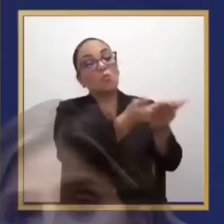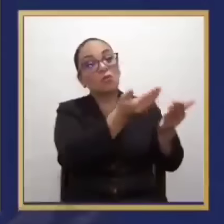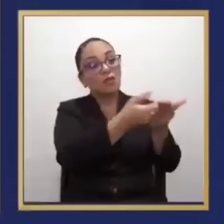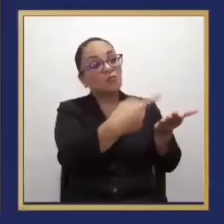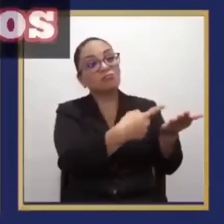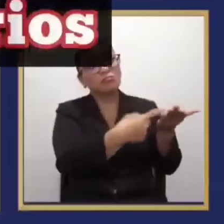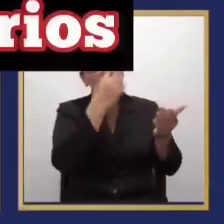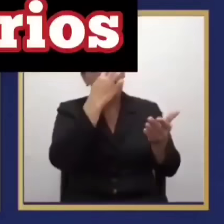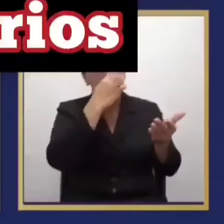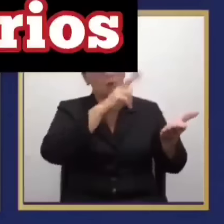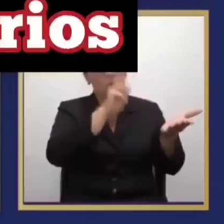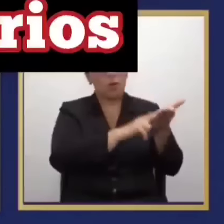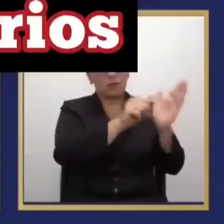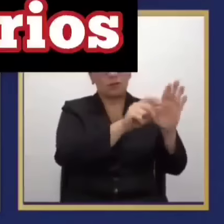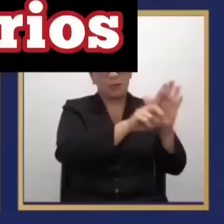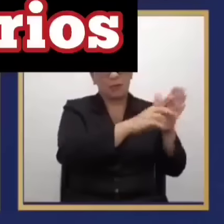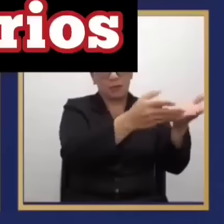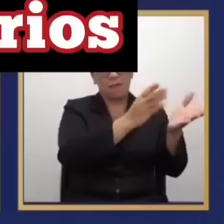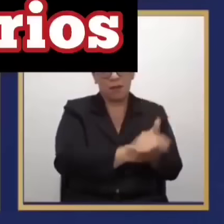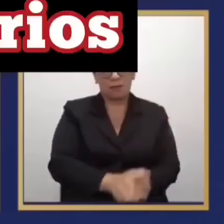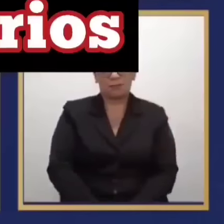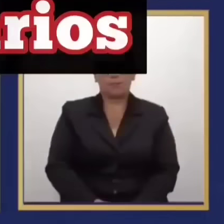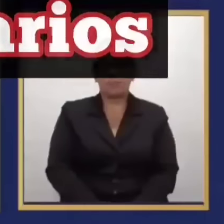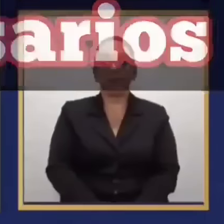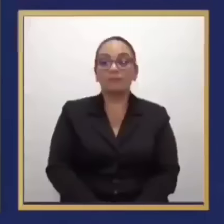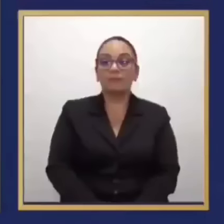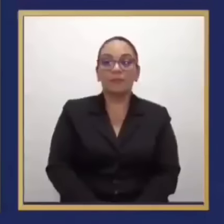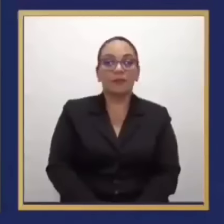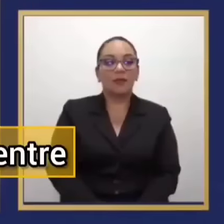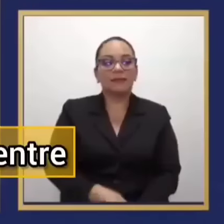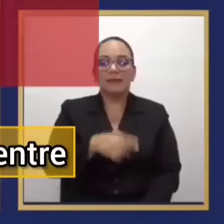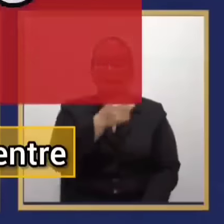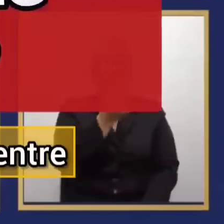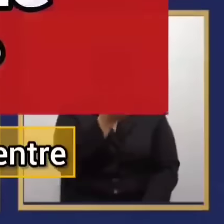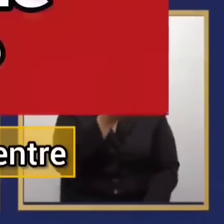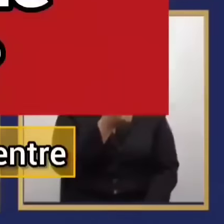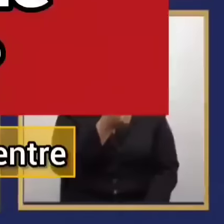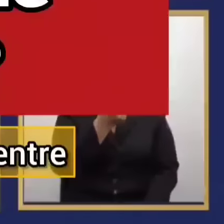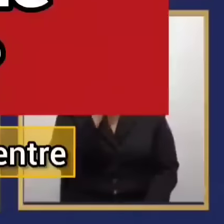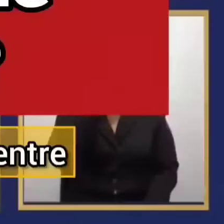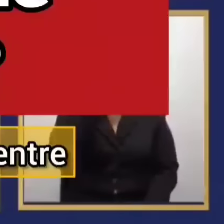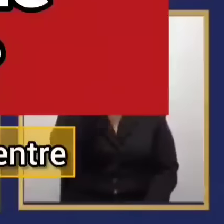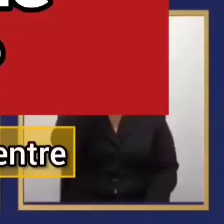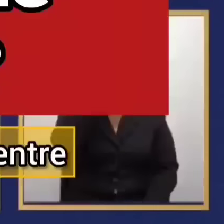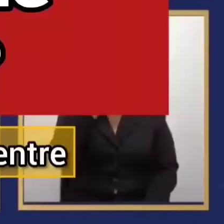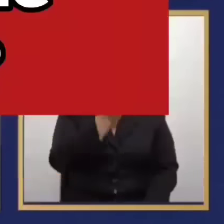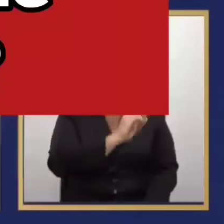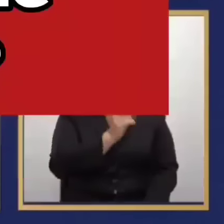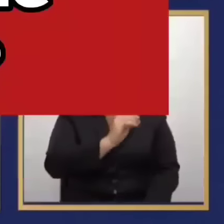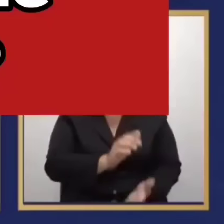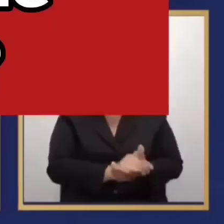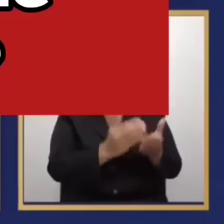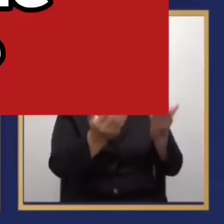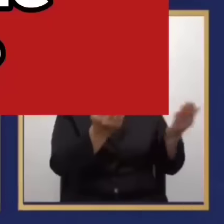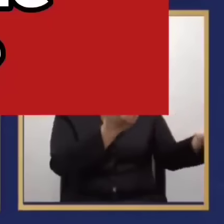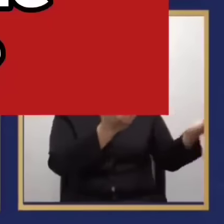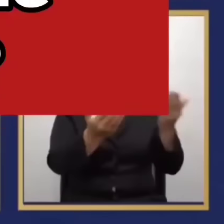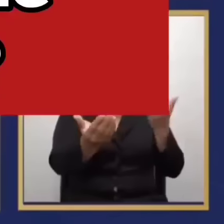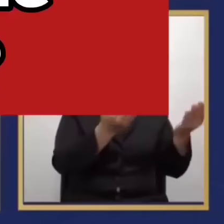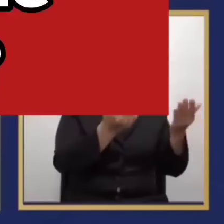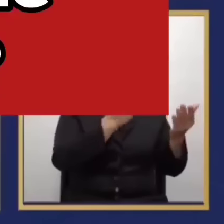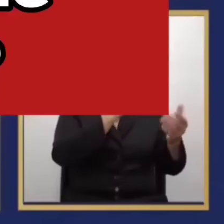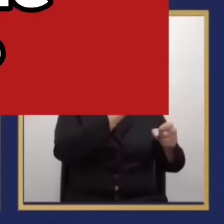para aprobación en la Asamblea. El monto nos preocupa que no se hace distinción entre un operador nacional y un